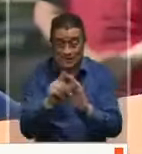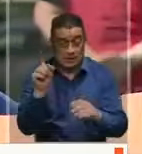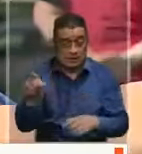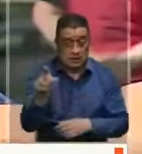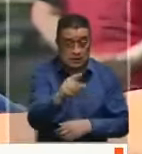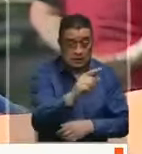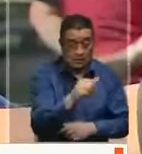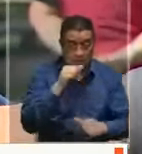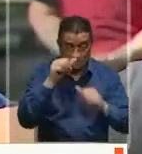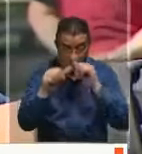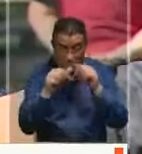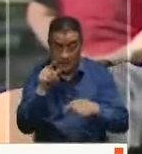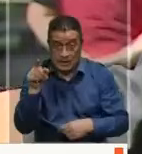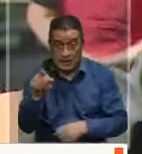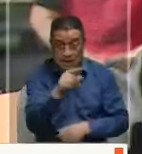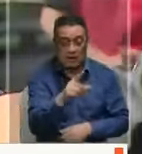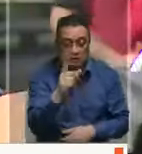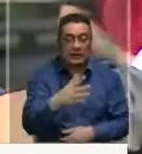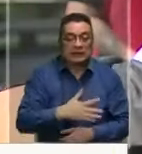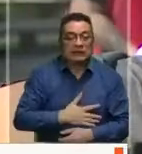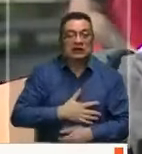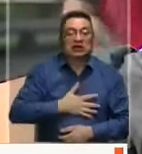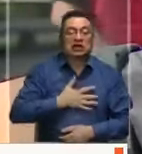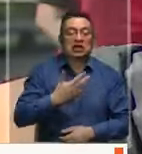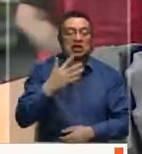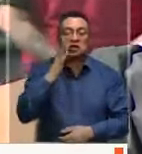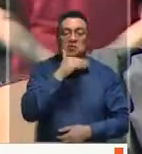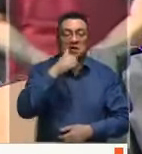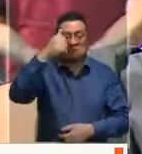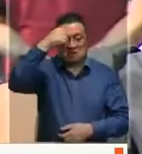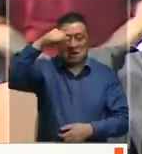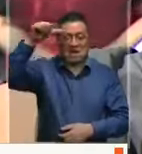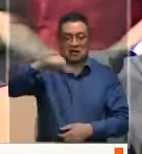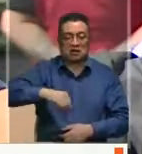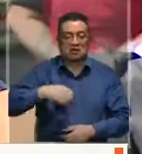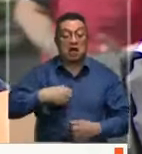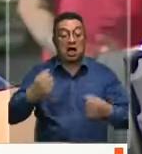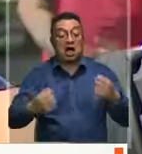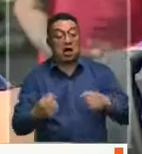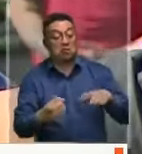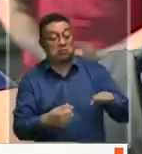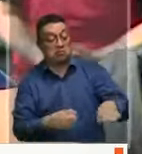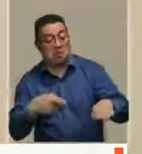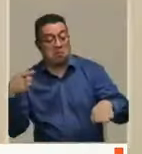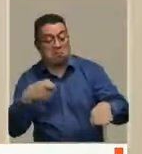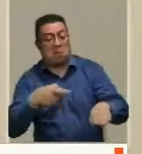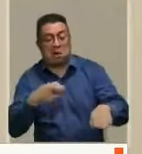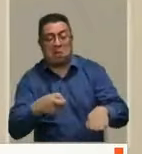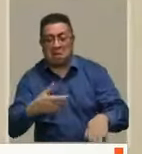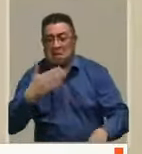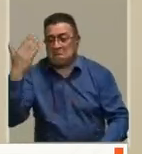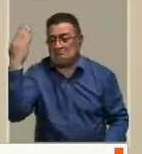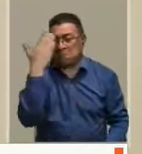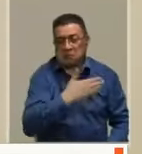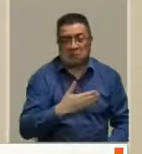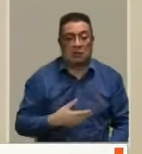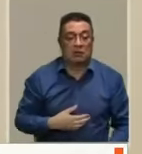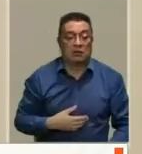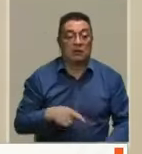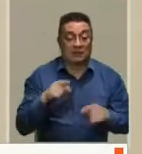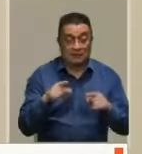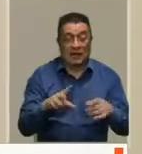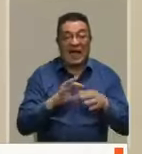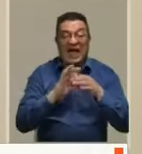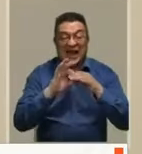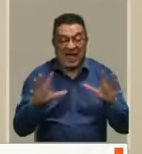necesariamente el narco, sientan la impunidad de dispararle a un auto las veces que se disparó. Estamos frente a una